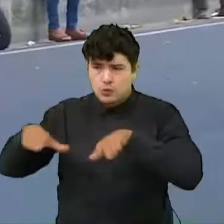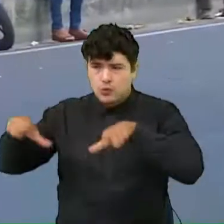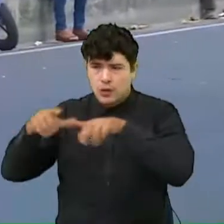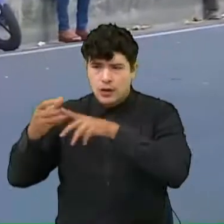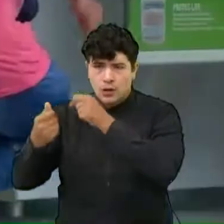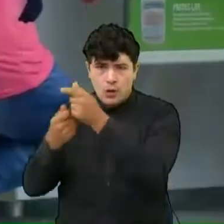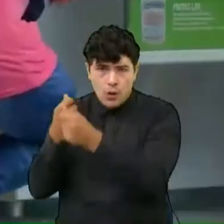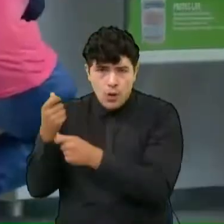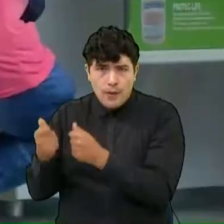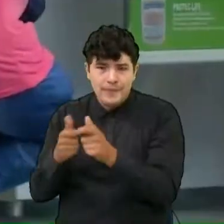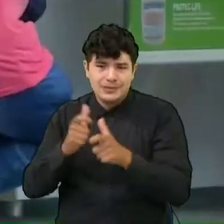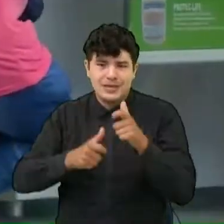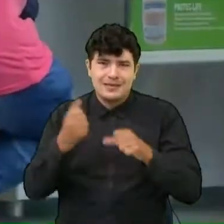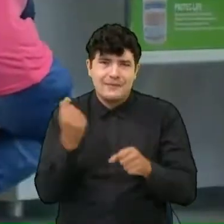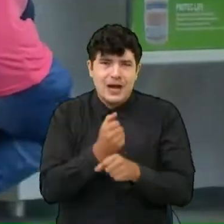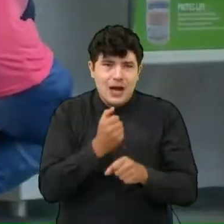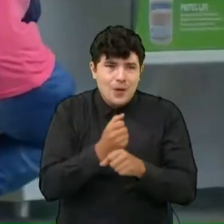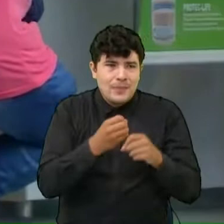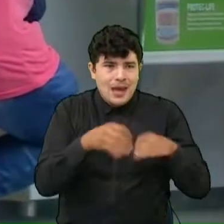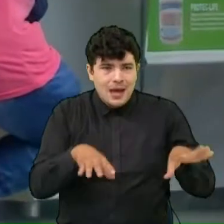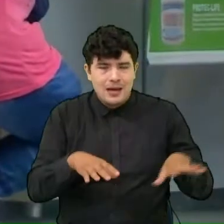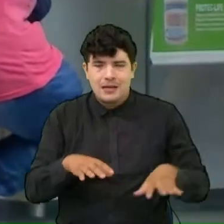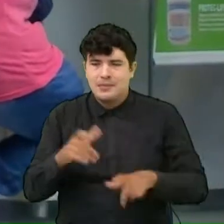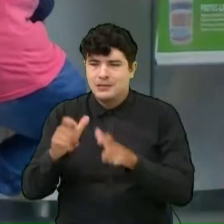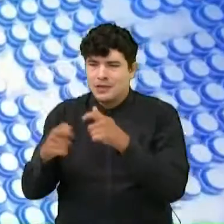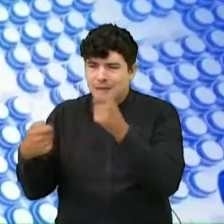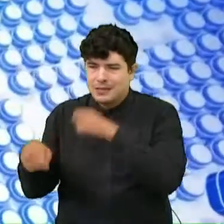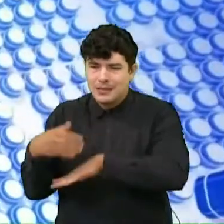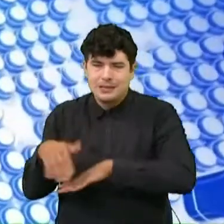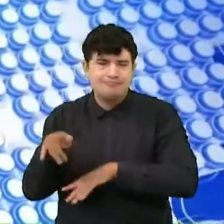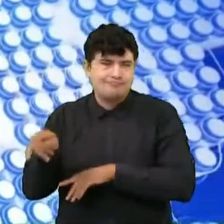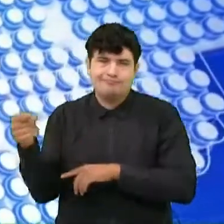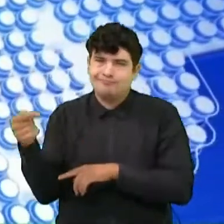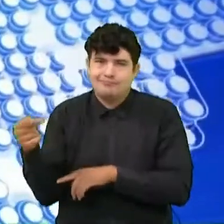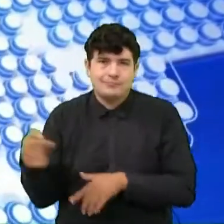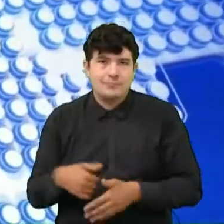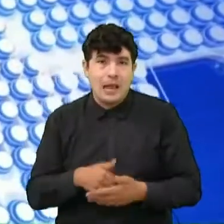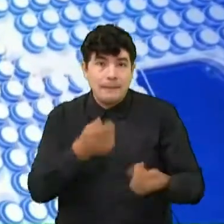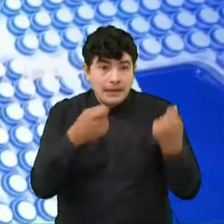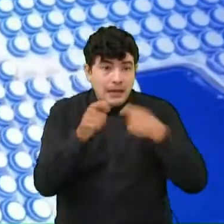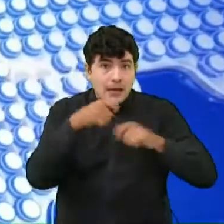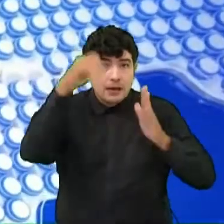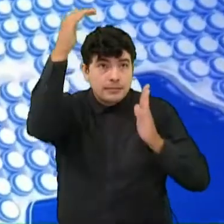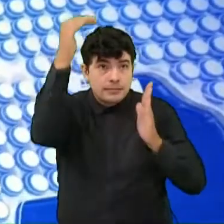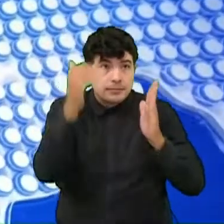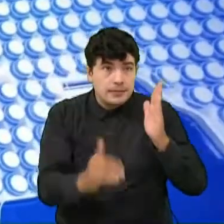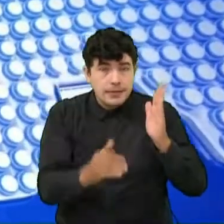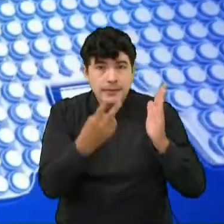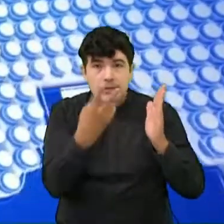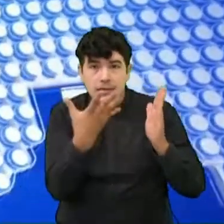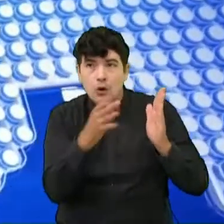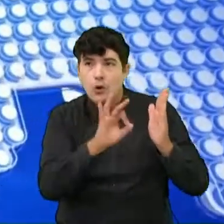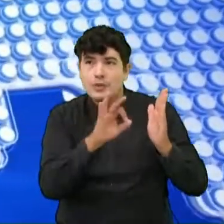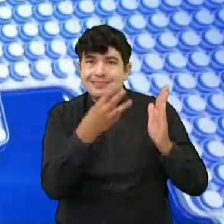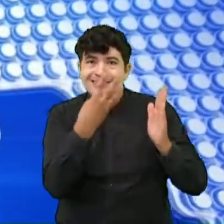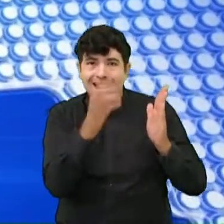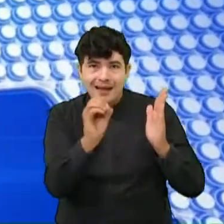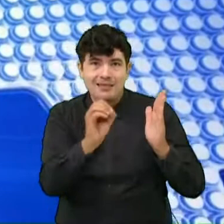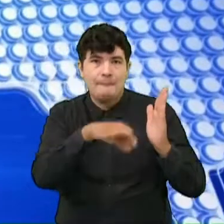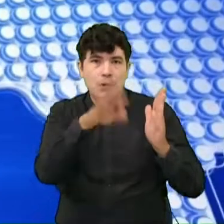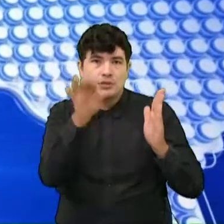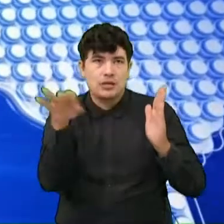desempleo y la informalidad son factores negativos para este sector las ventas han reducido casi en un 25 30 por ciento la demanda